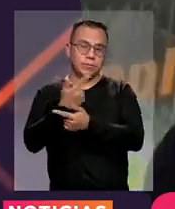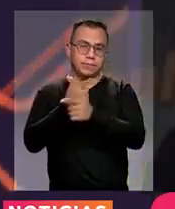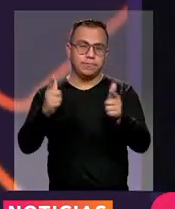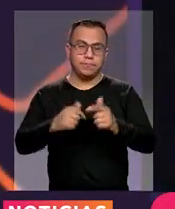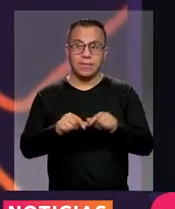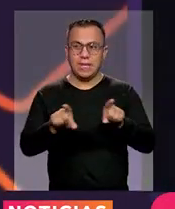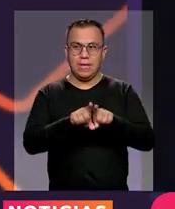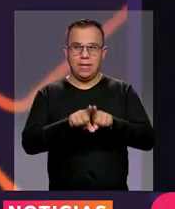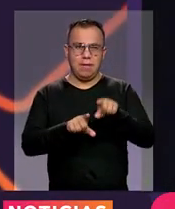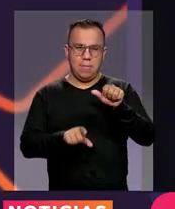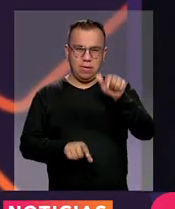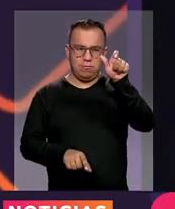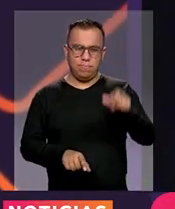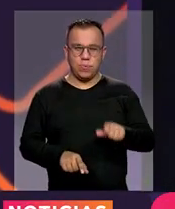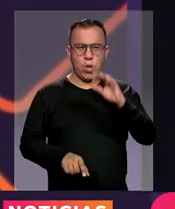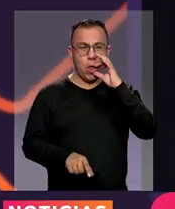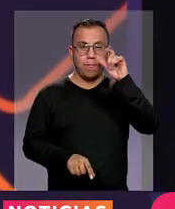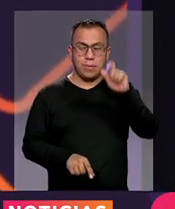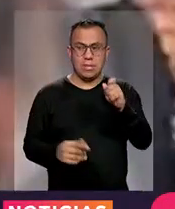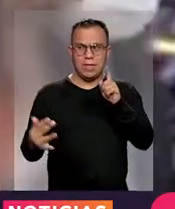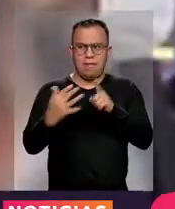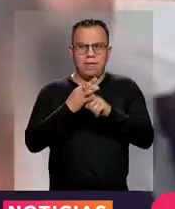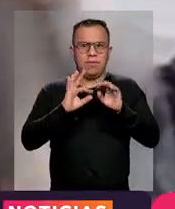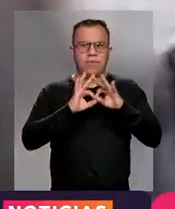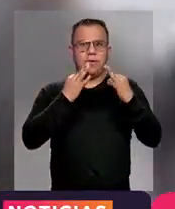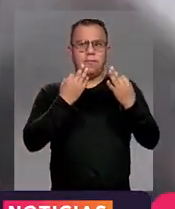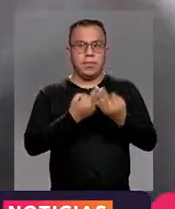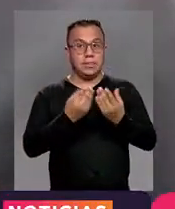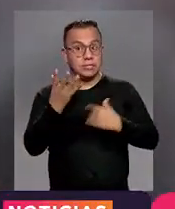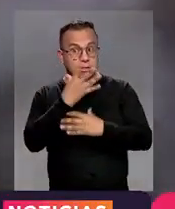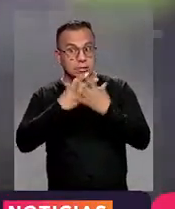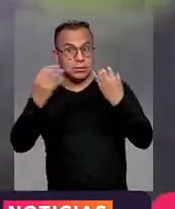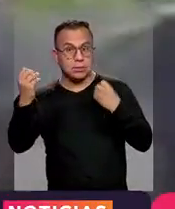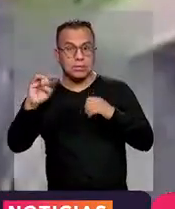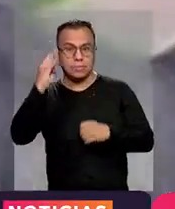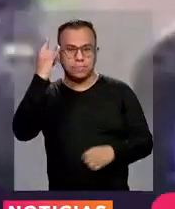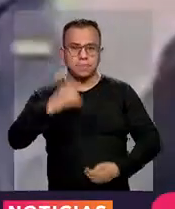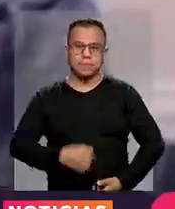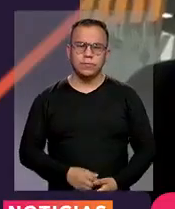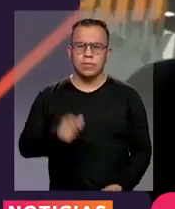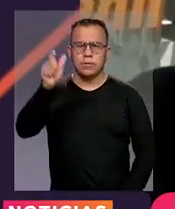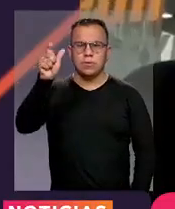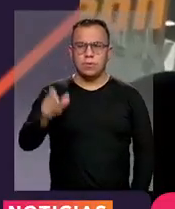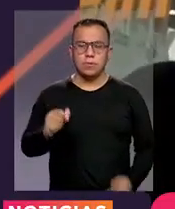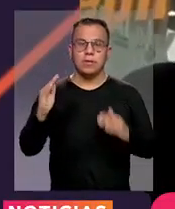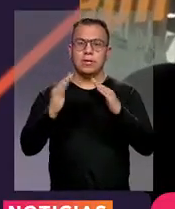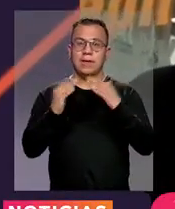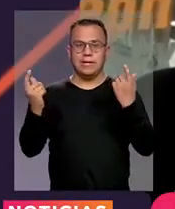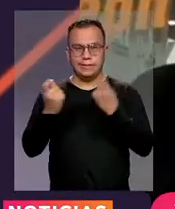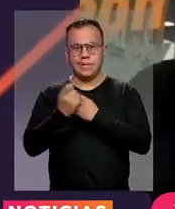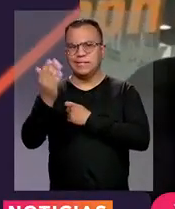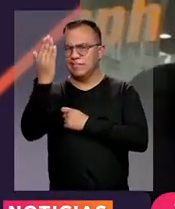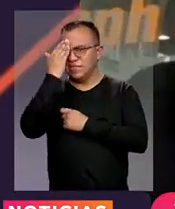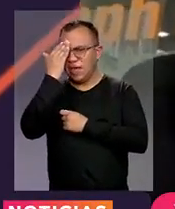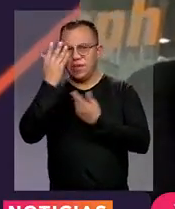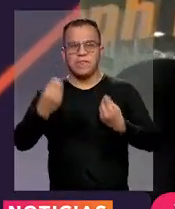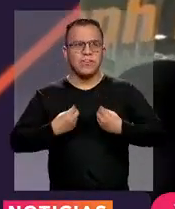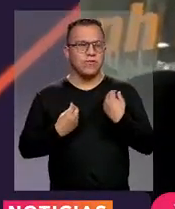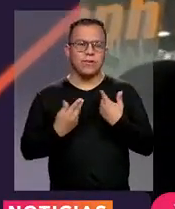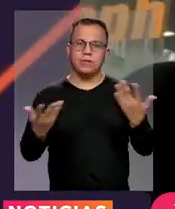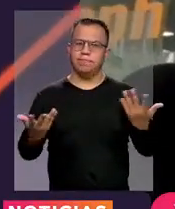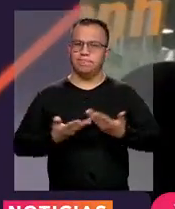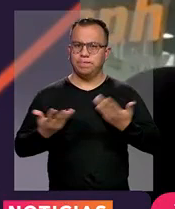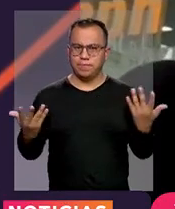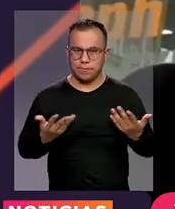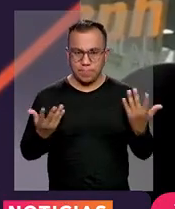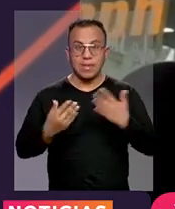La hermana de la víctima teme por la vida de sus familiares si queda en libertad. Este sujeto es vecino, saben dónde vivimos,